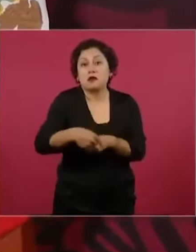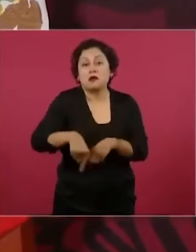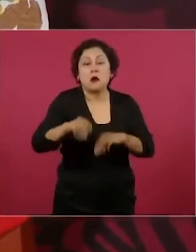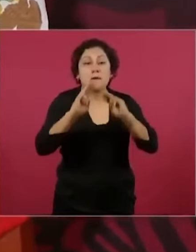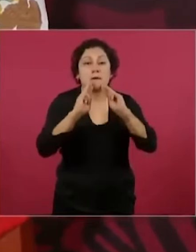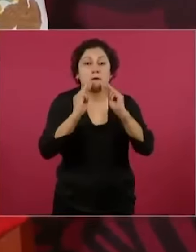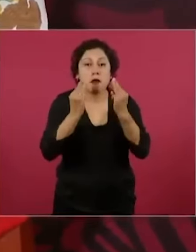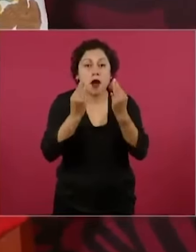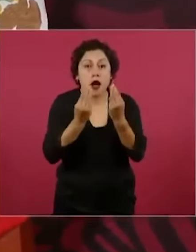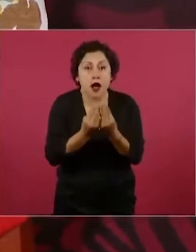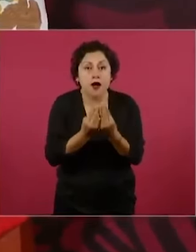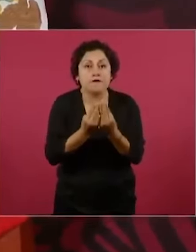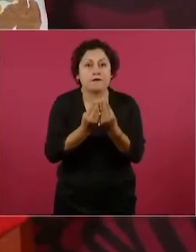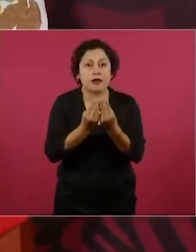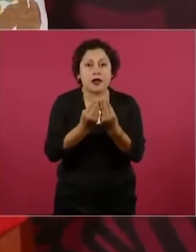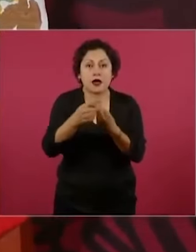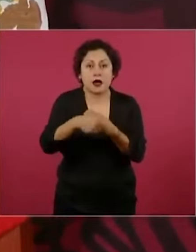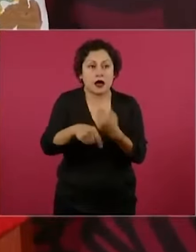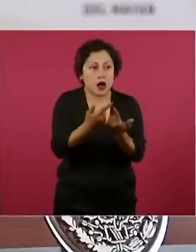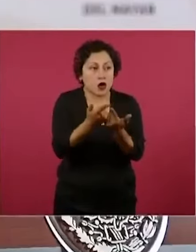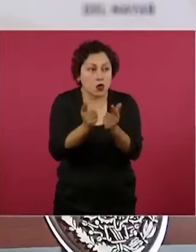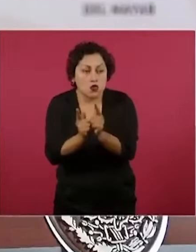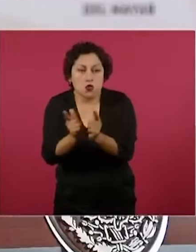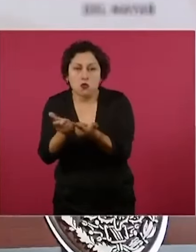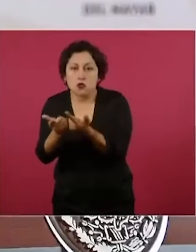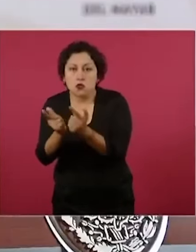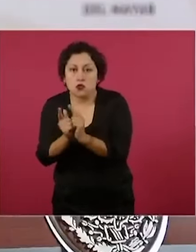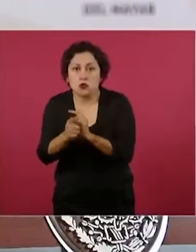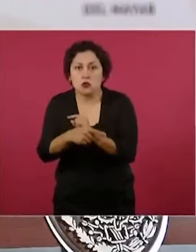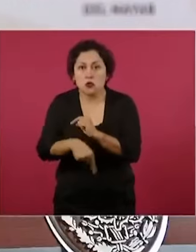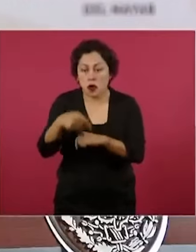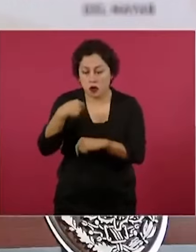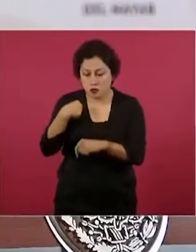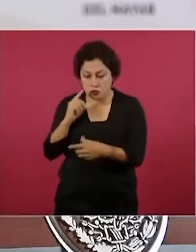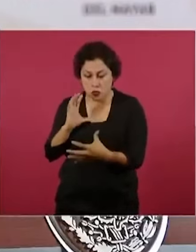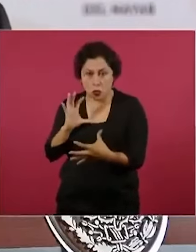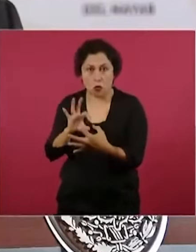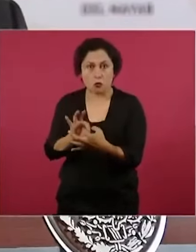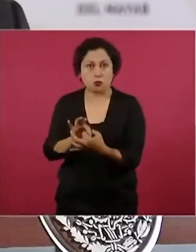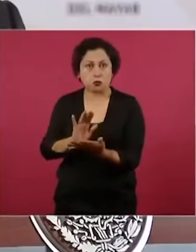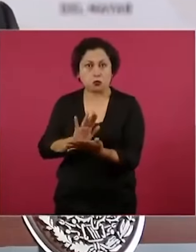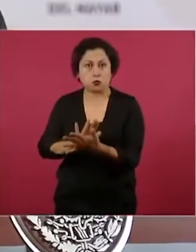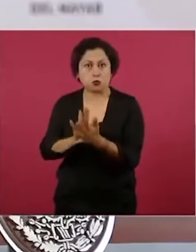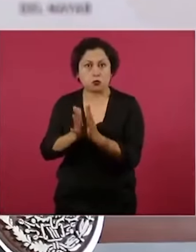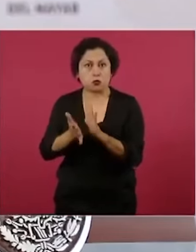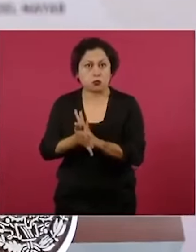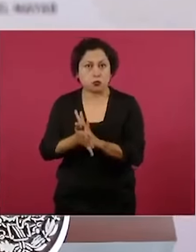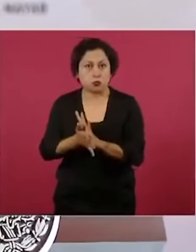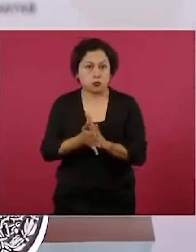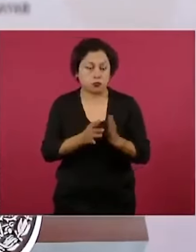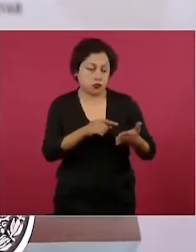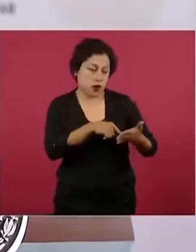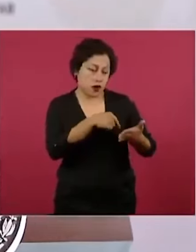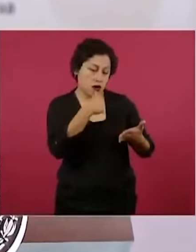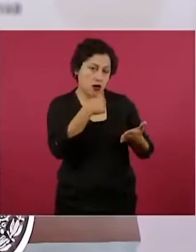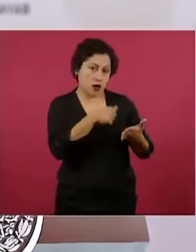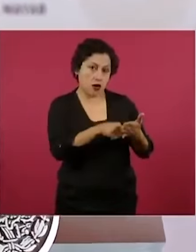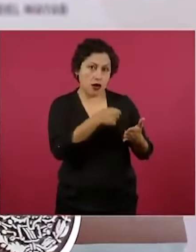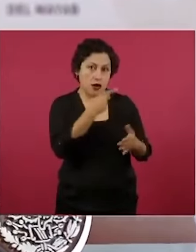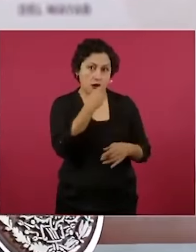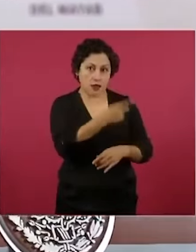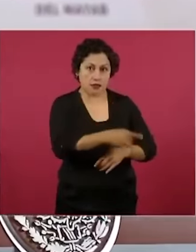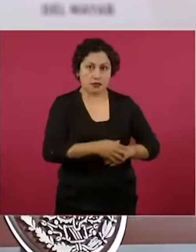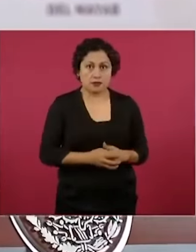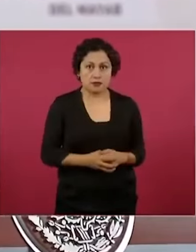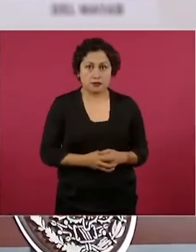y los Mayos y los Zambada ahí peleando a muerte, ¿no? Dejando muertos y desaparecidos por doquier, ¿no? Antes